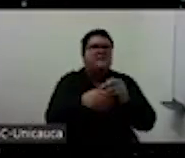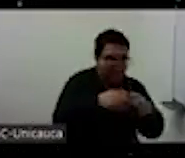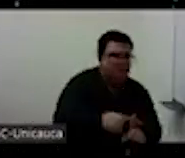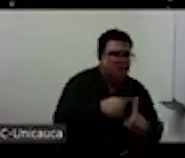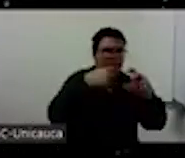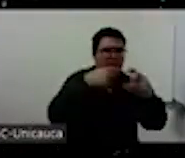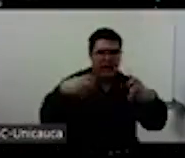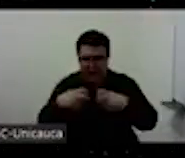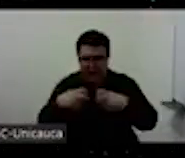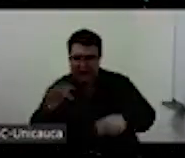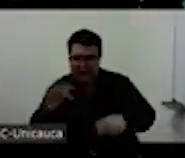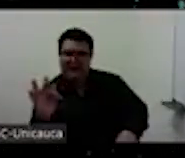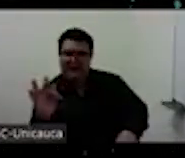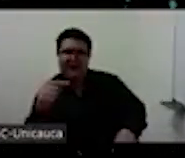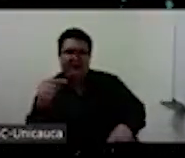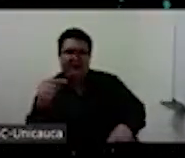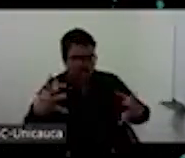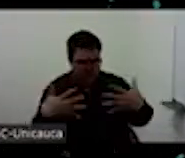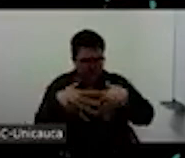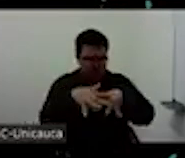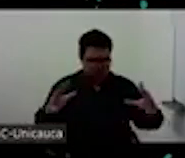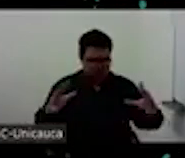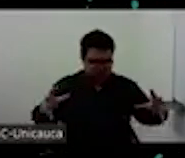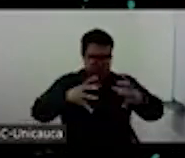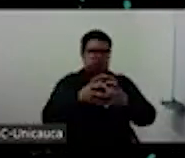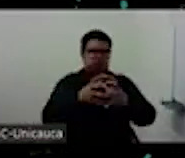negativa. Siguiente.